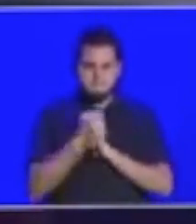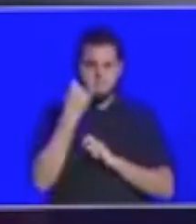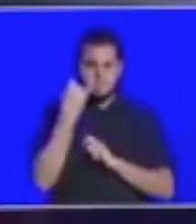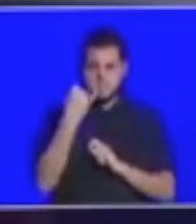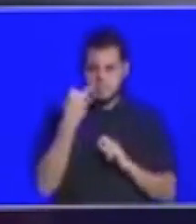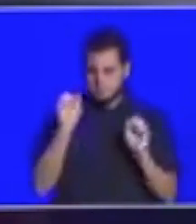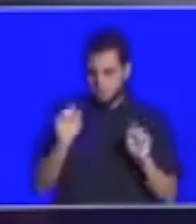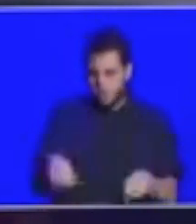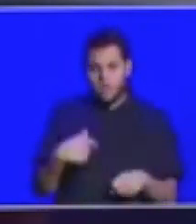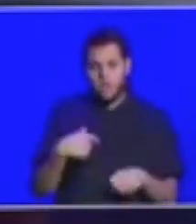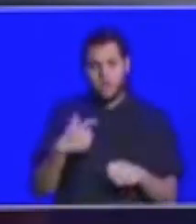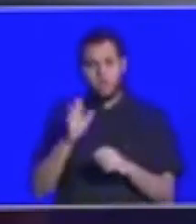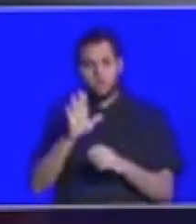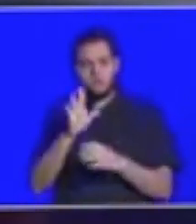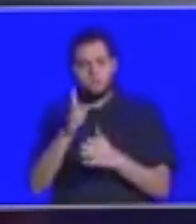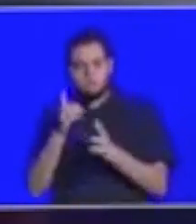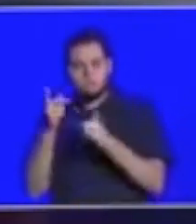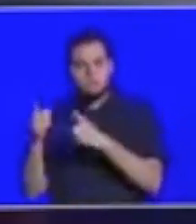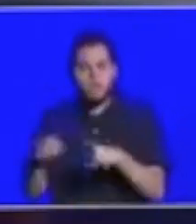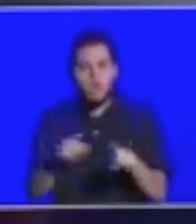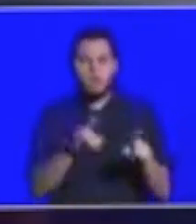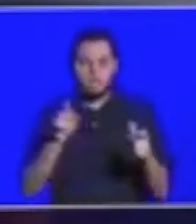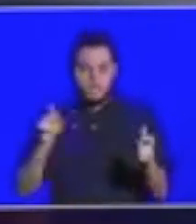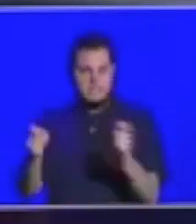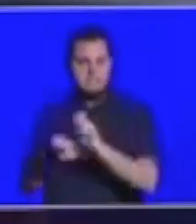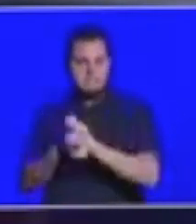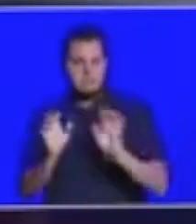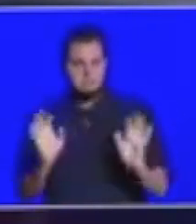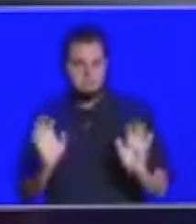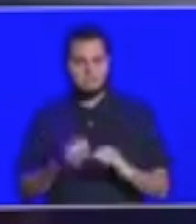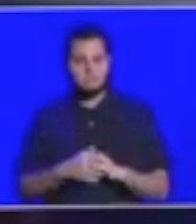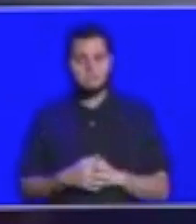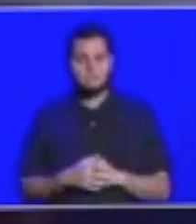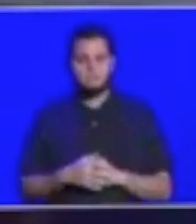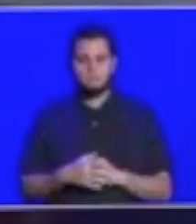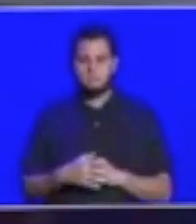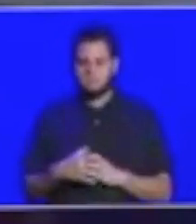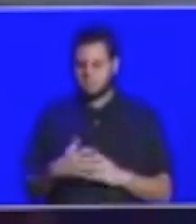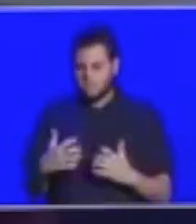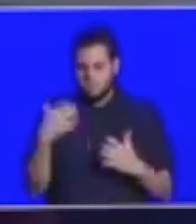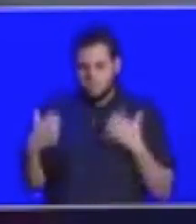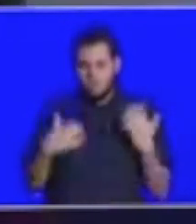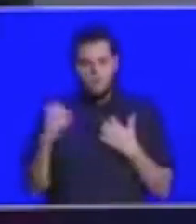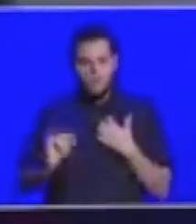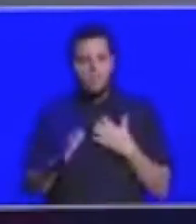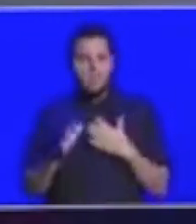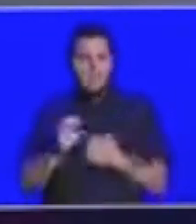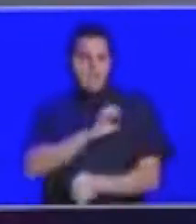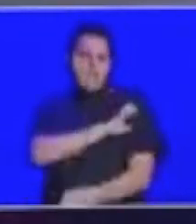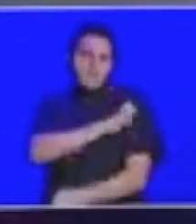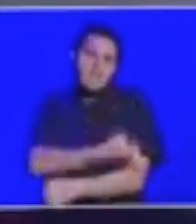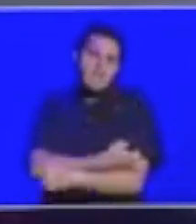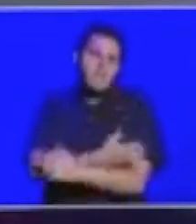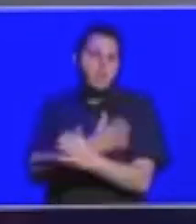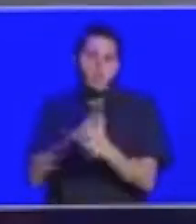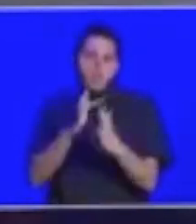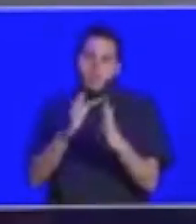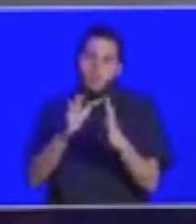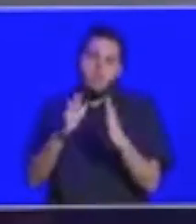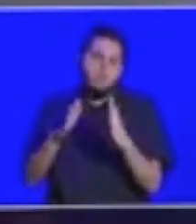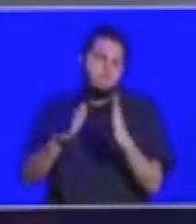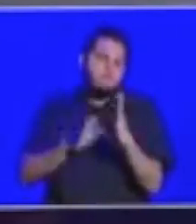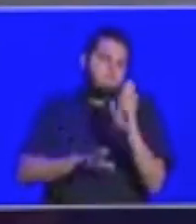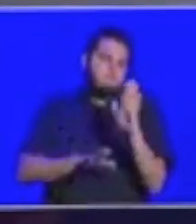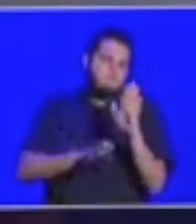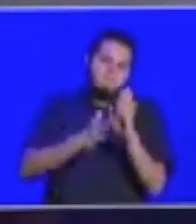tu realidad. El coraje es como una energía que tenemos de más, una intensidad por encima de lo usual. El